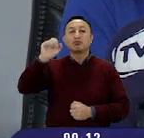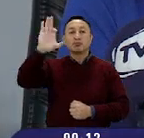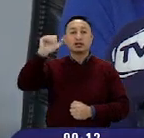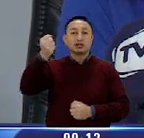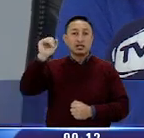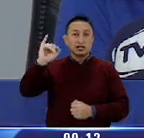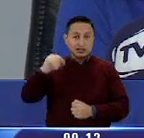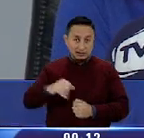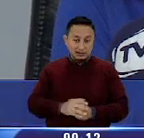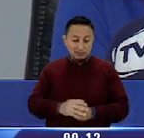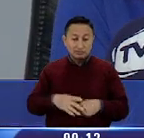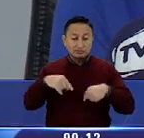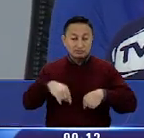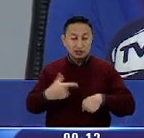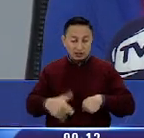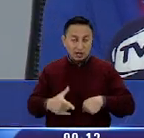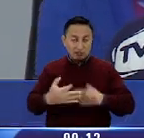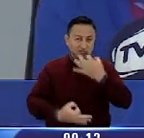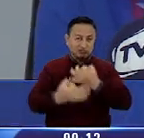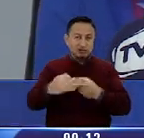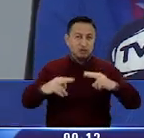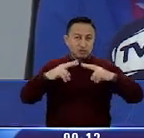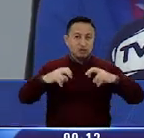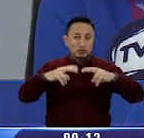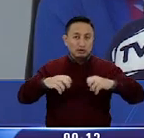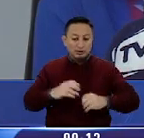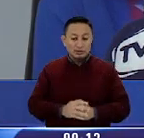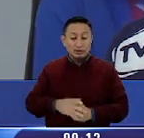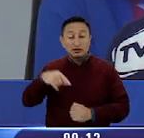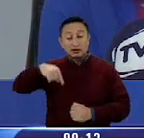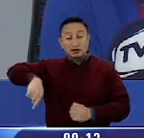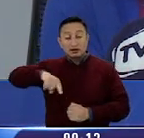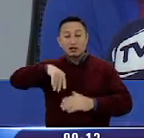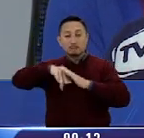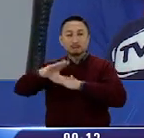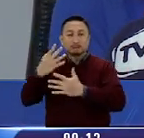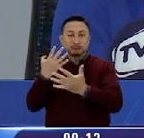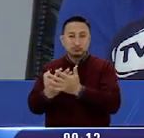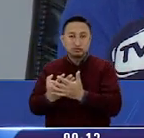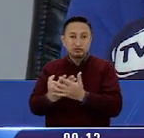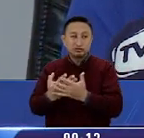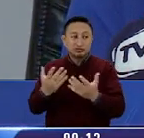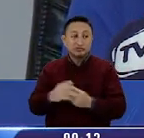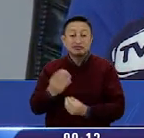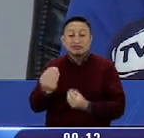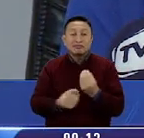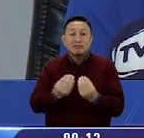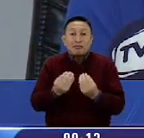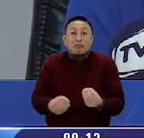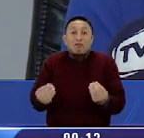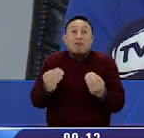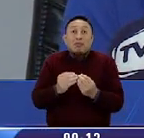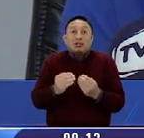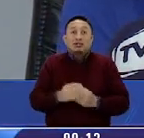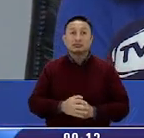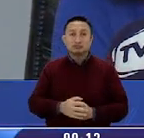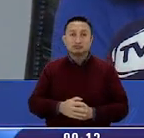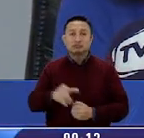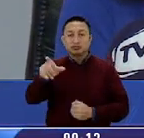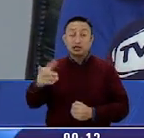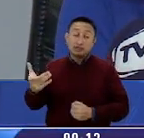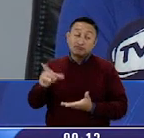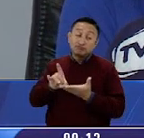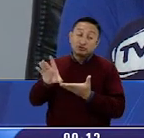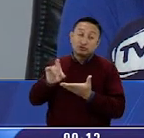ya están siendo, muchos están con prisión preventiva y no tenemos otra situación que destituirles. ¿Por